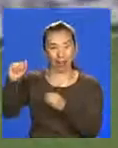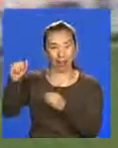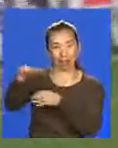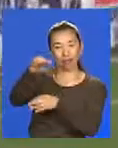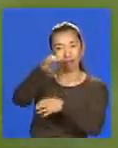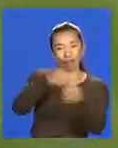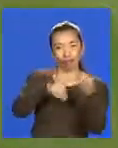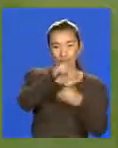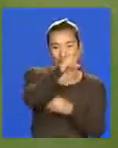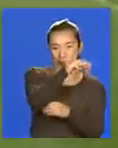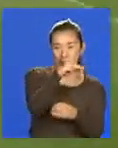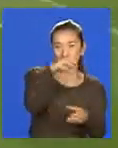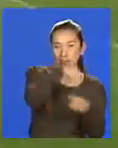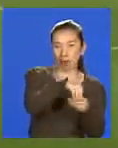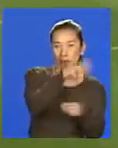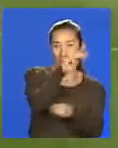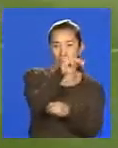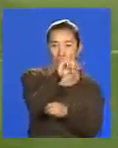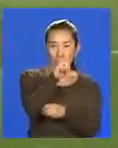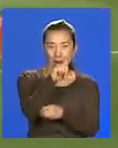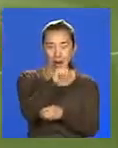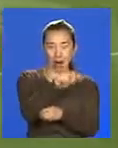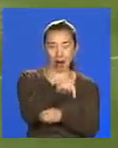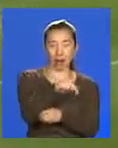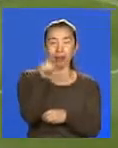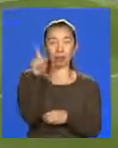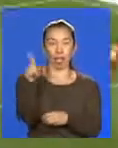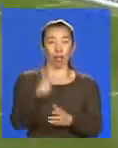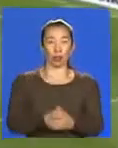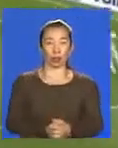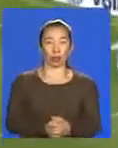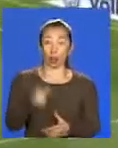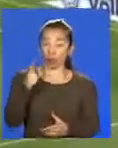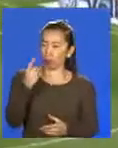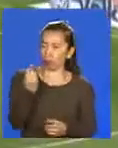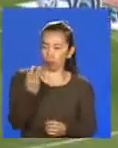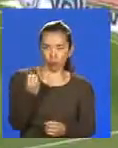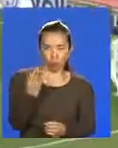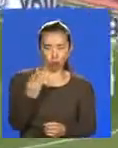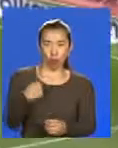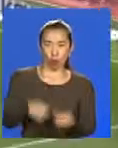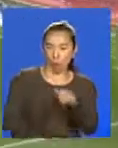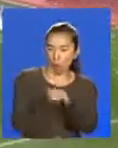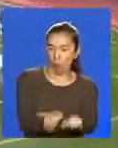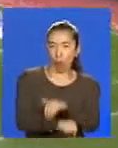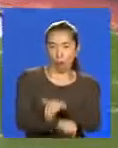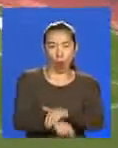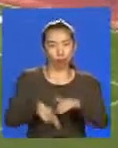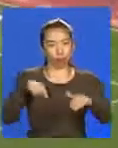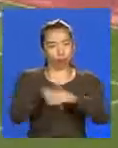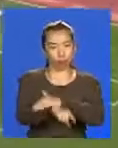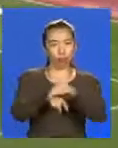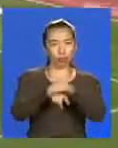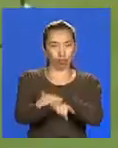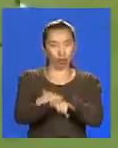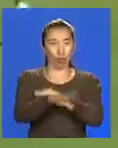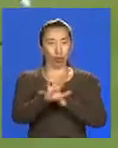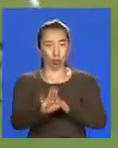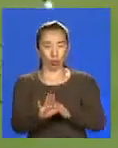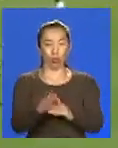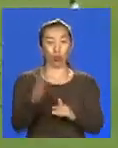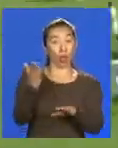campañas en las que se proclamó dos veces campeón en la Liga de Europa y anotó 49 goles en 108 partidos disputados. El delantero de la Selección Colombia pasó